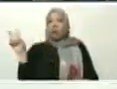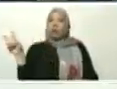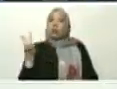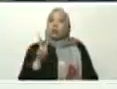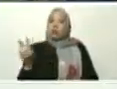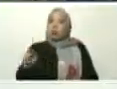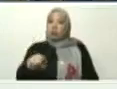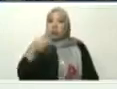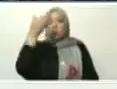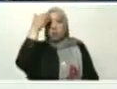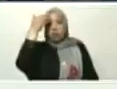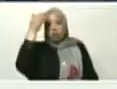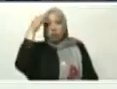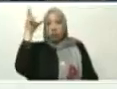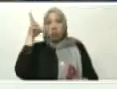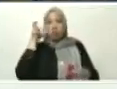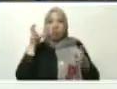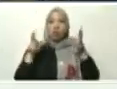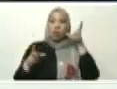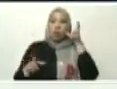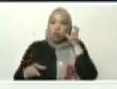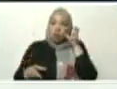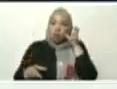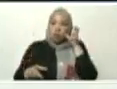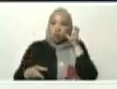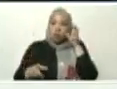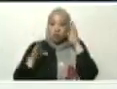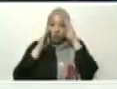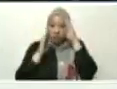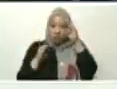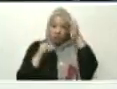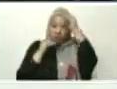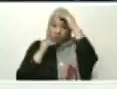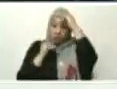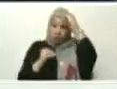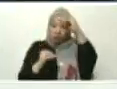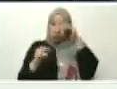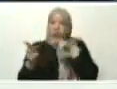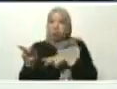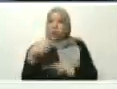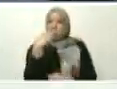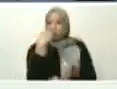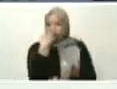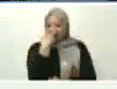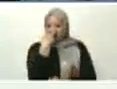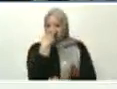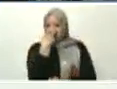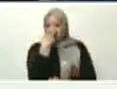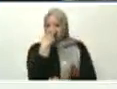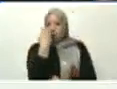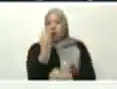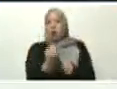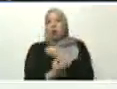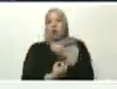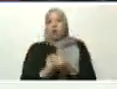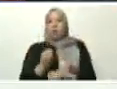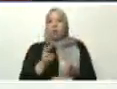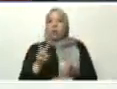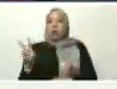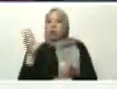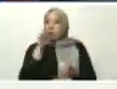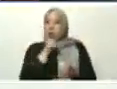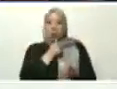Ustedes saben, me escuchan. Escúchenme bien, mírenme en los ojos. Como Venezuela no hay.